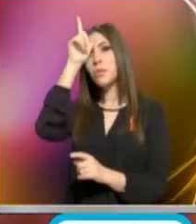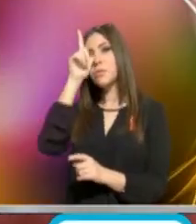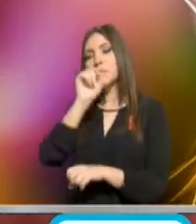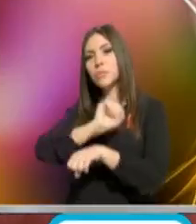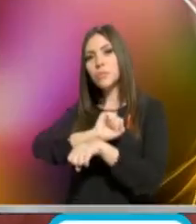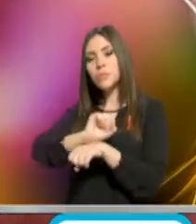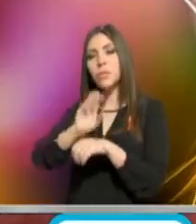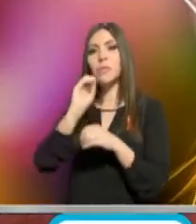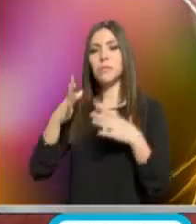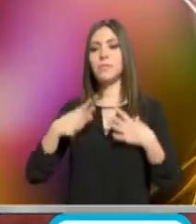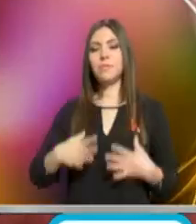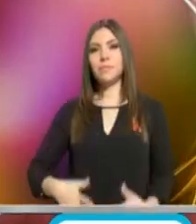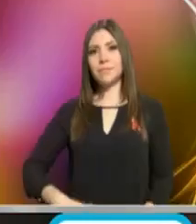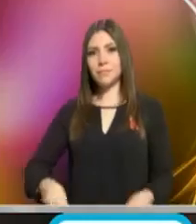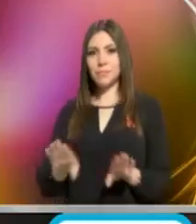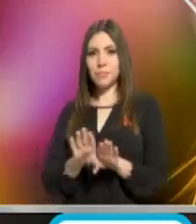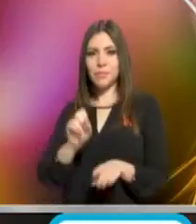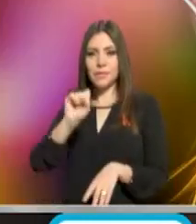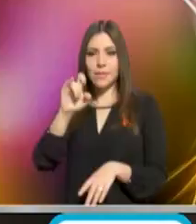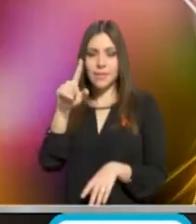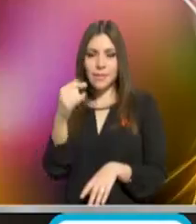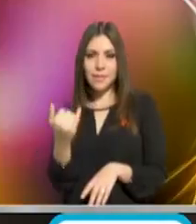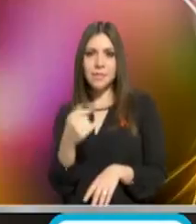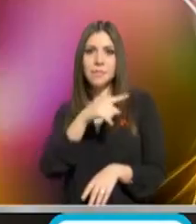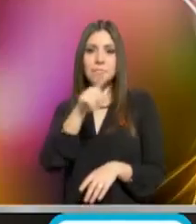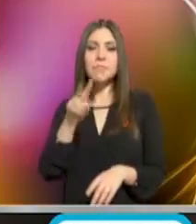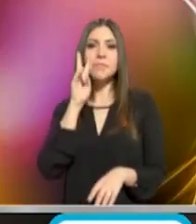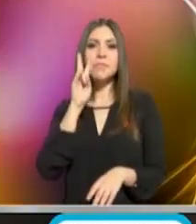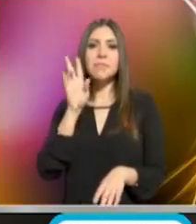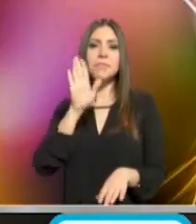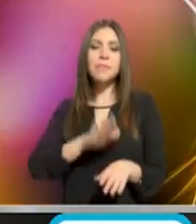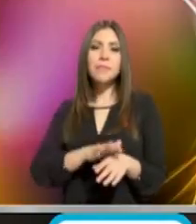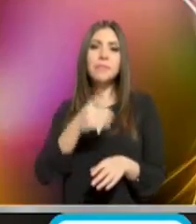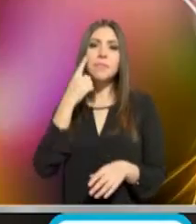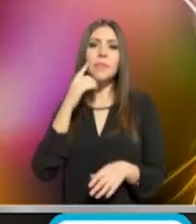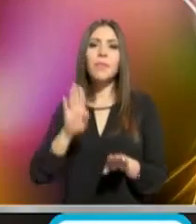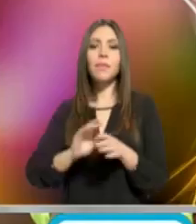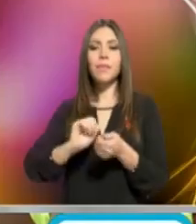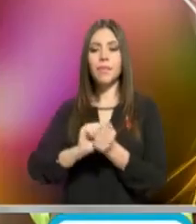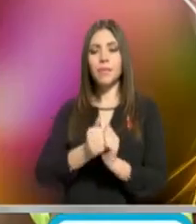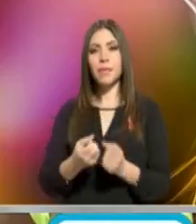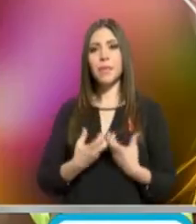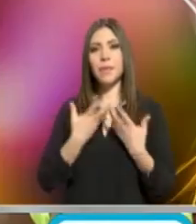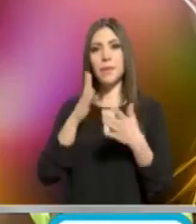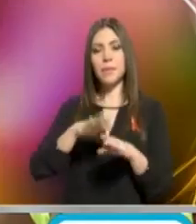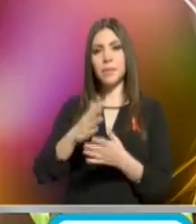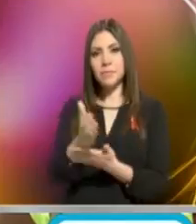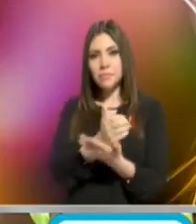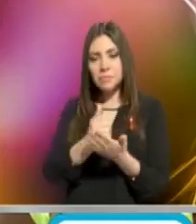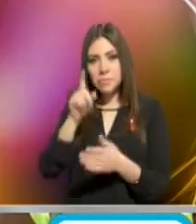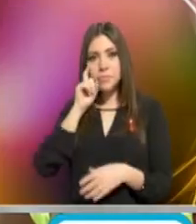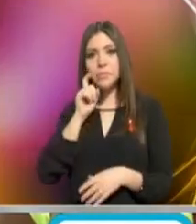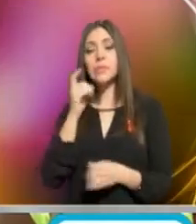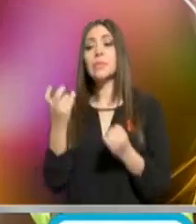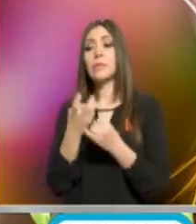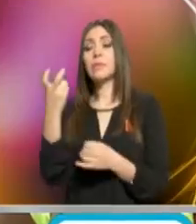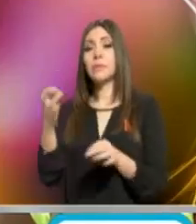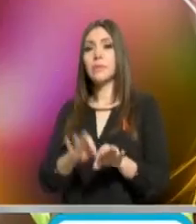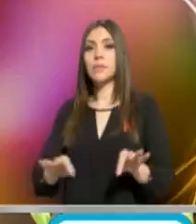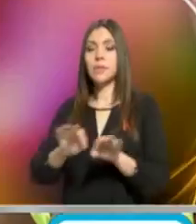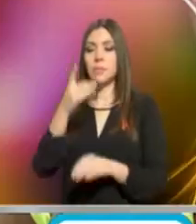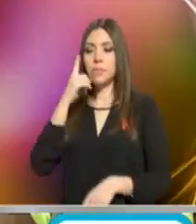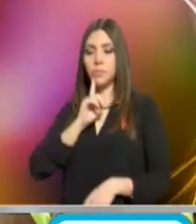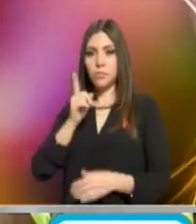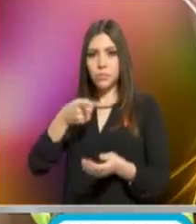ropa sexy, todo eso influye tanto en mi propia actitud ante el sexo como el de mi pareja. Pero sabemos, por supuesto, que